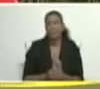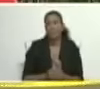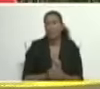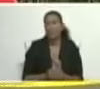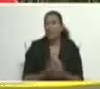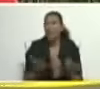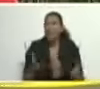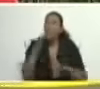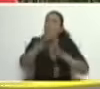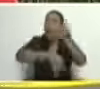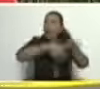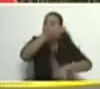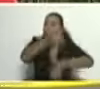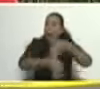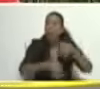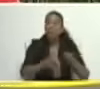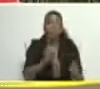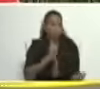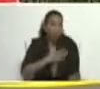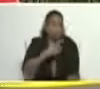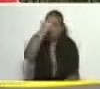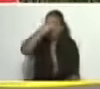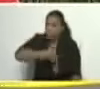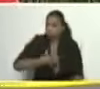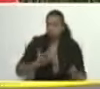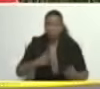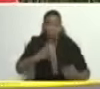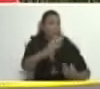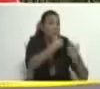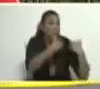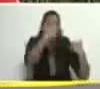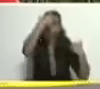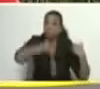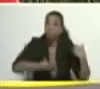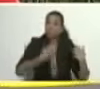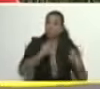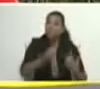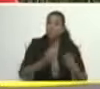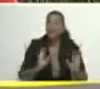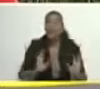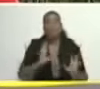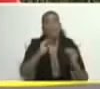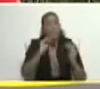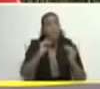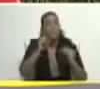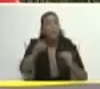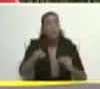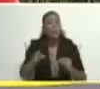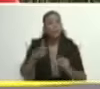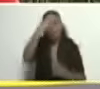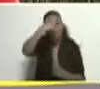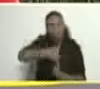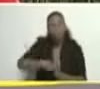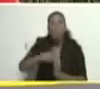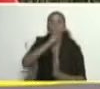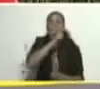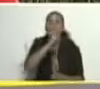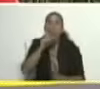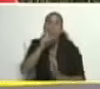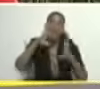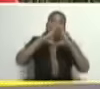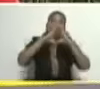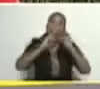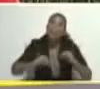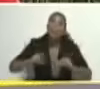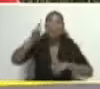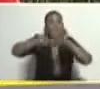Y estoy hablando personalmente, pero también estoy hablando en nombre de todos